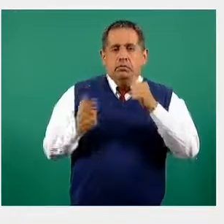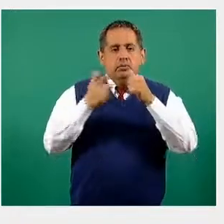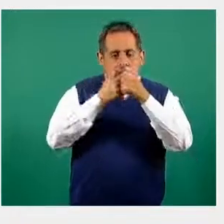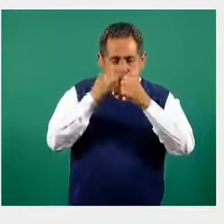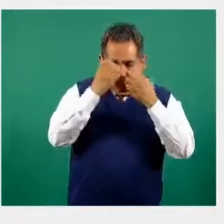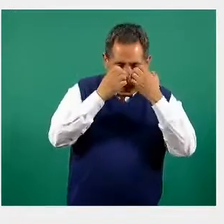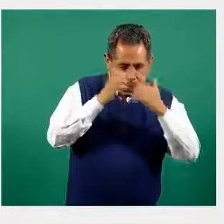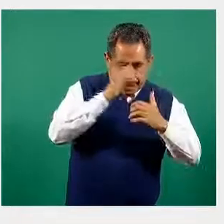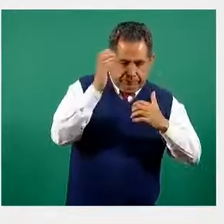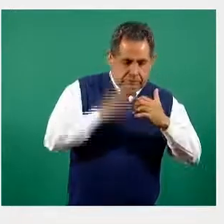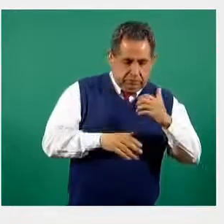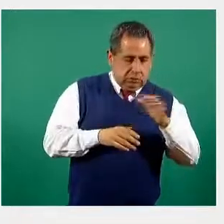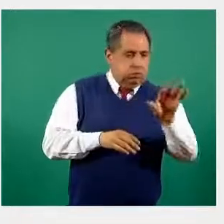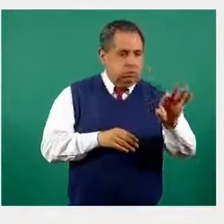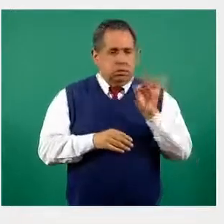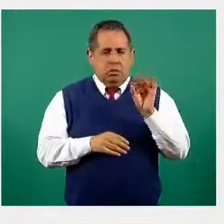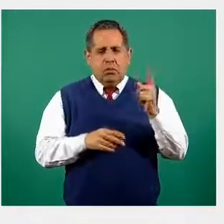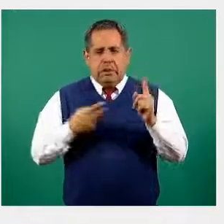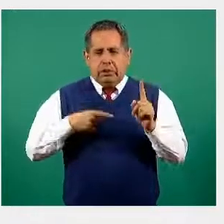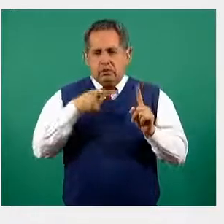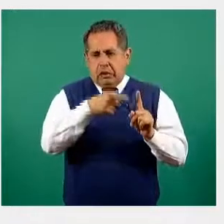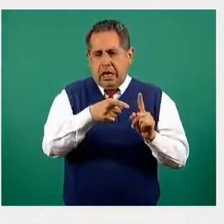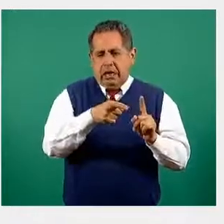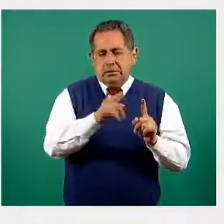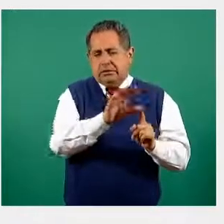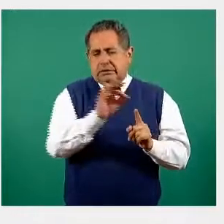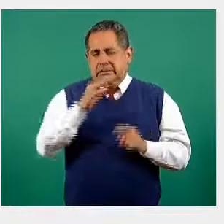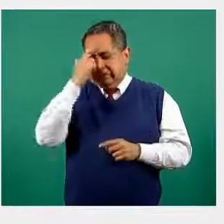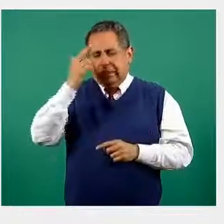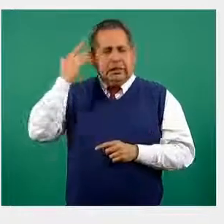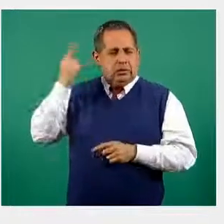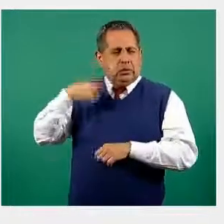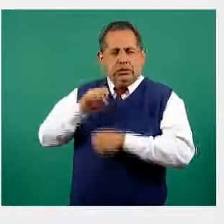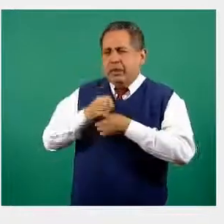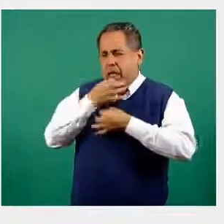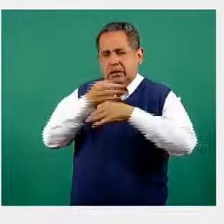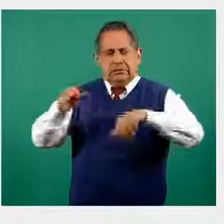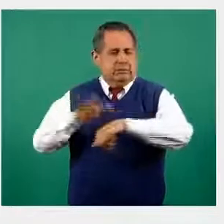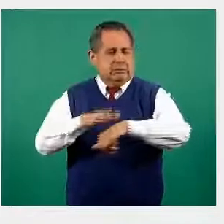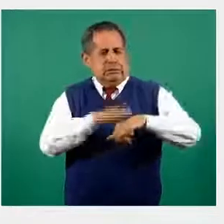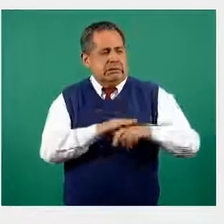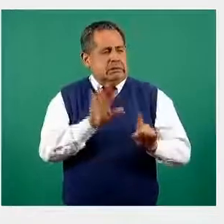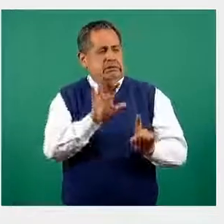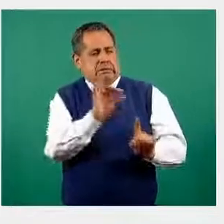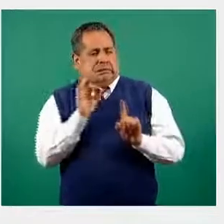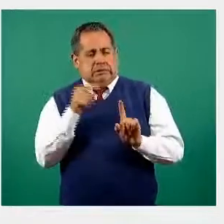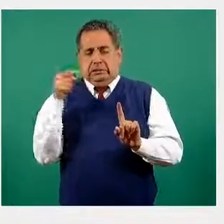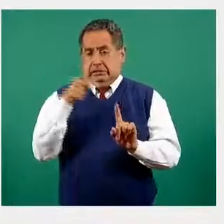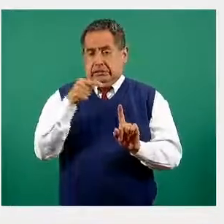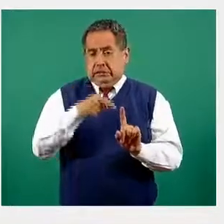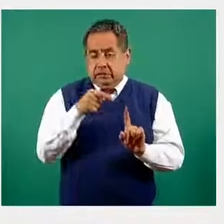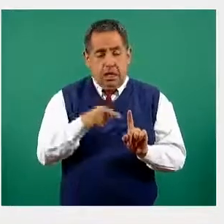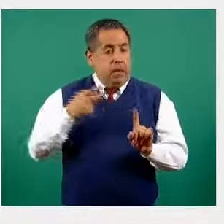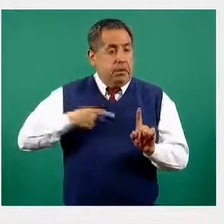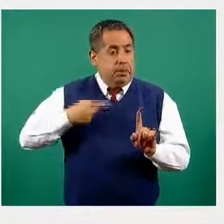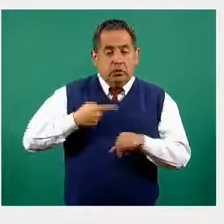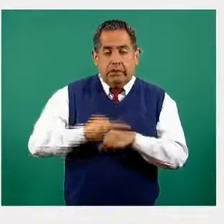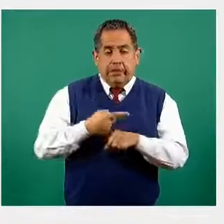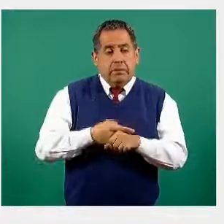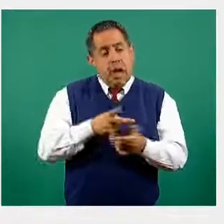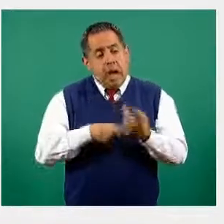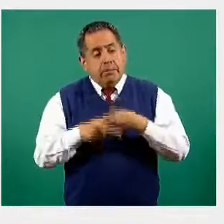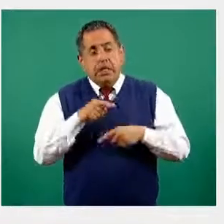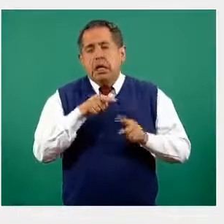muestra de una persona que ya les platicaron hace unas semanas, que era un paciente